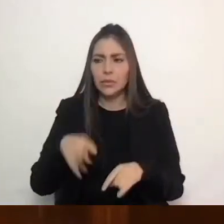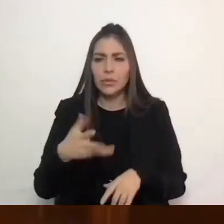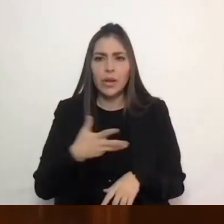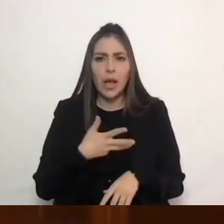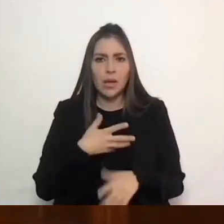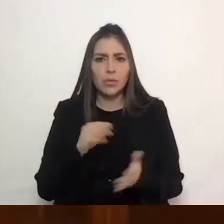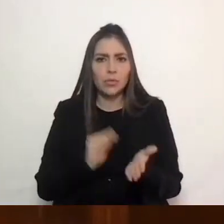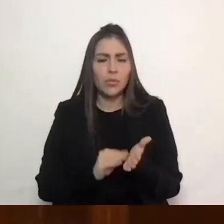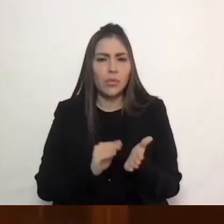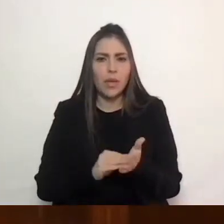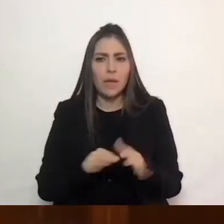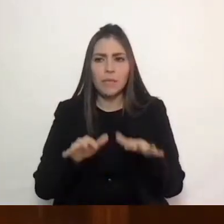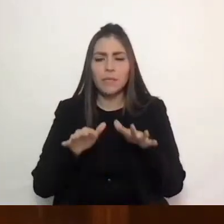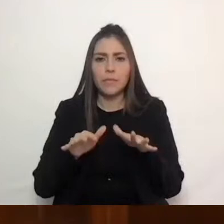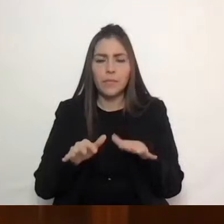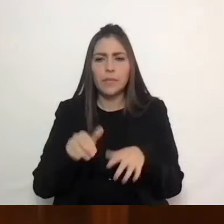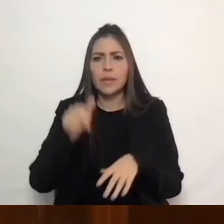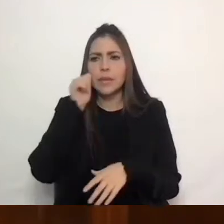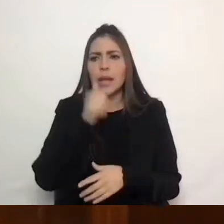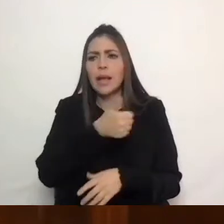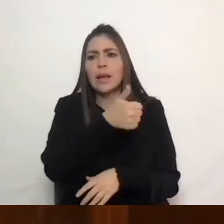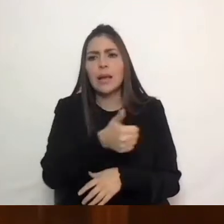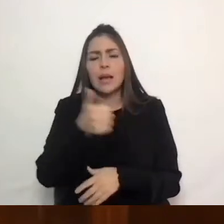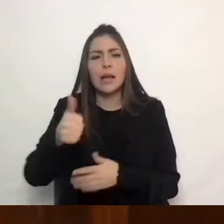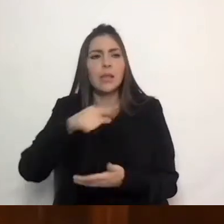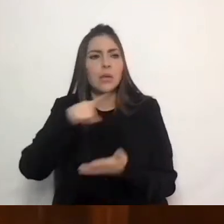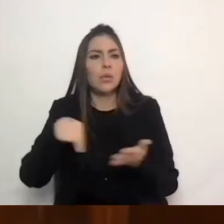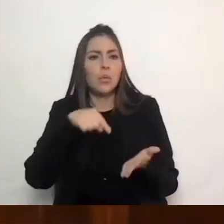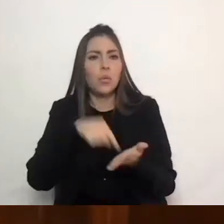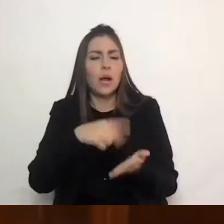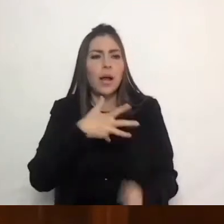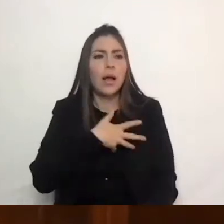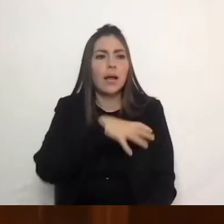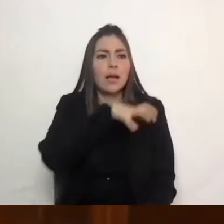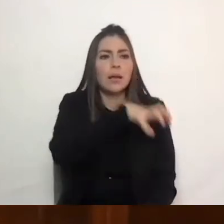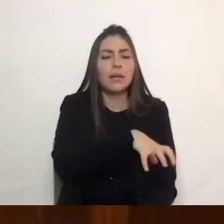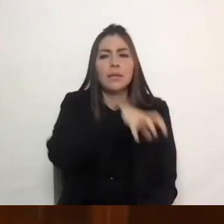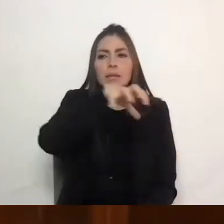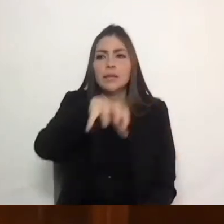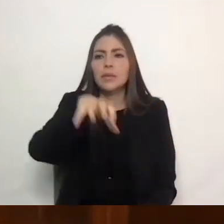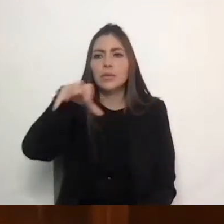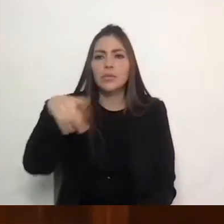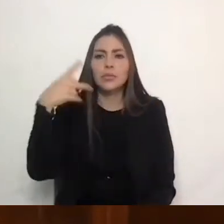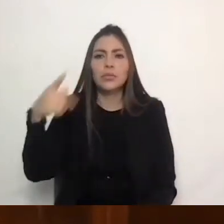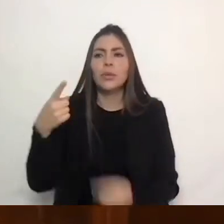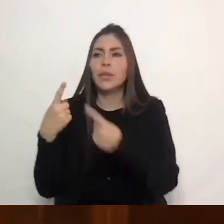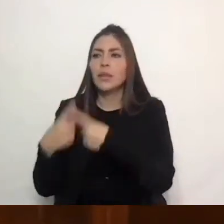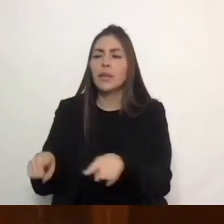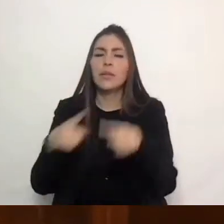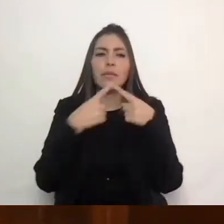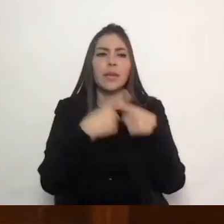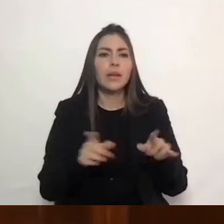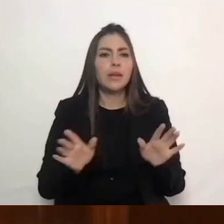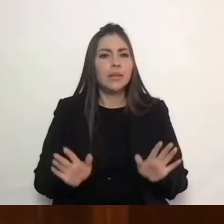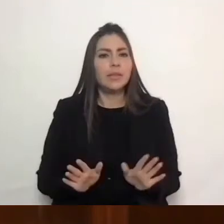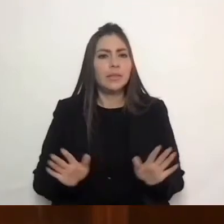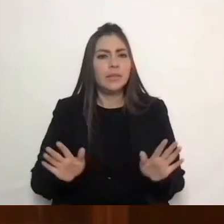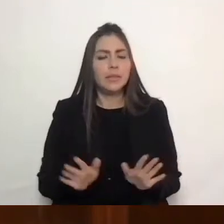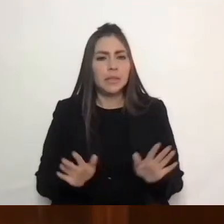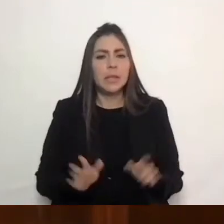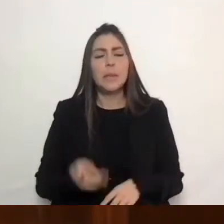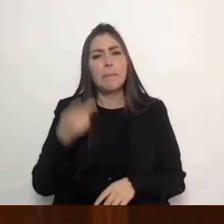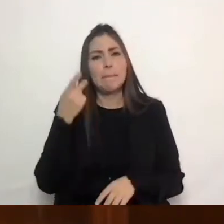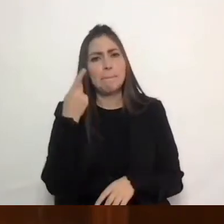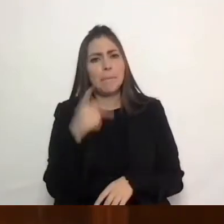dinámico, que en cada sitio donde se encuentra adopta personalidades diferentes, pero a la vez posee un